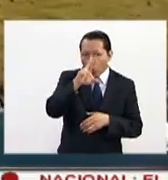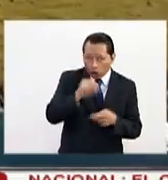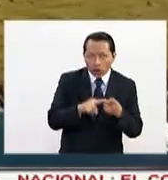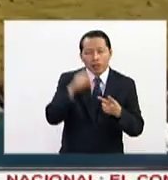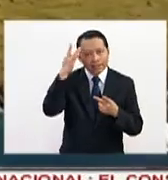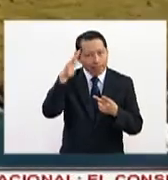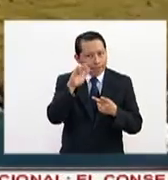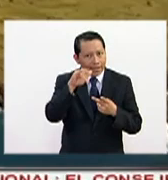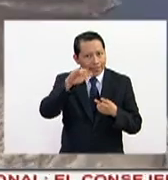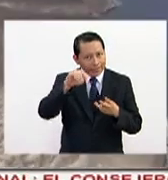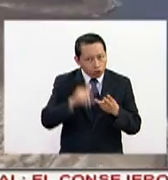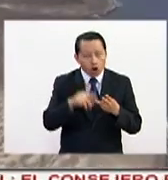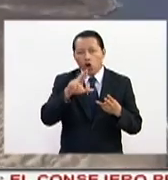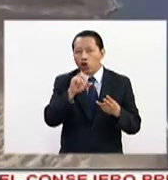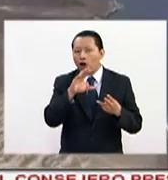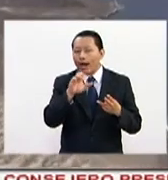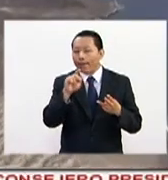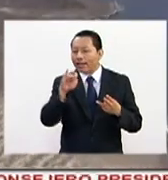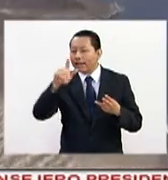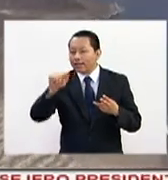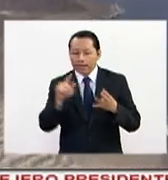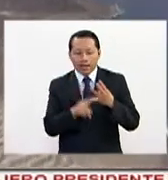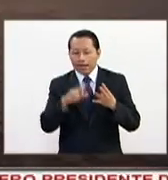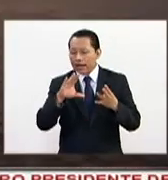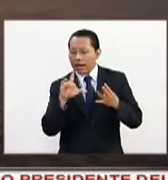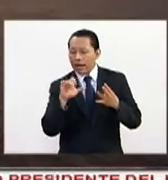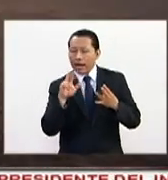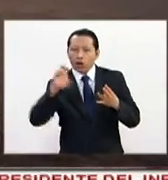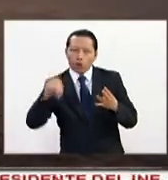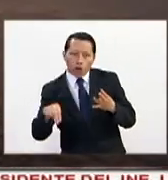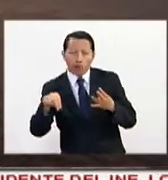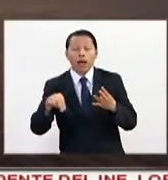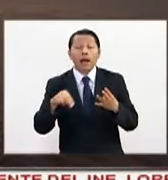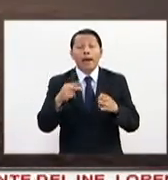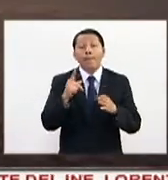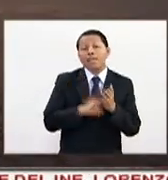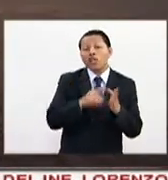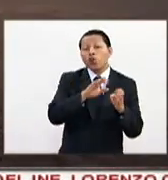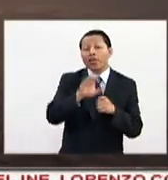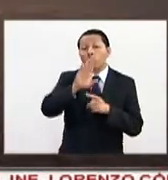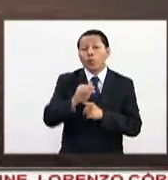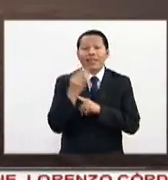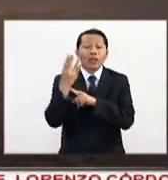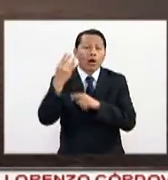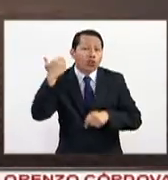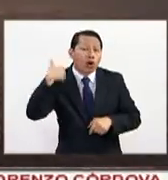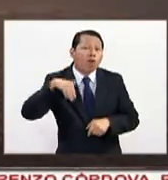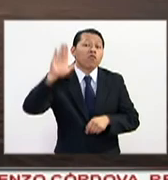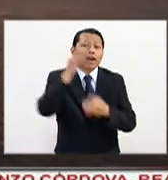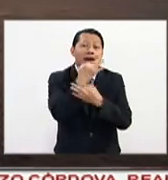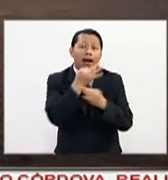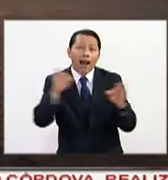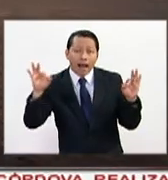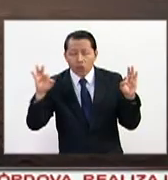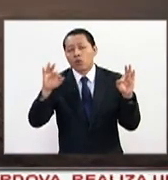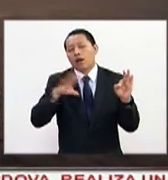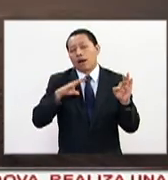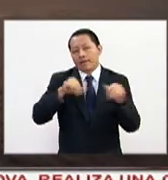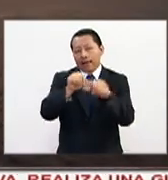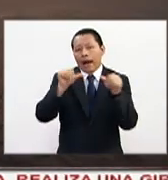San Benedicto, Roca Partida y Clarión, y fue declarado en 1994 área natural protegida